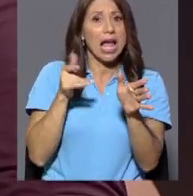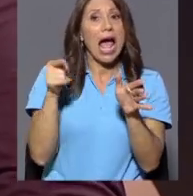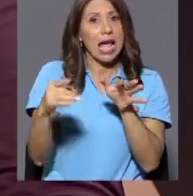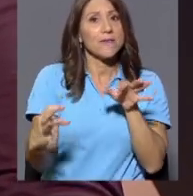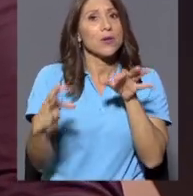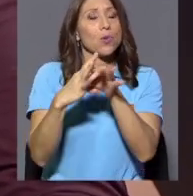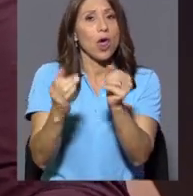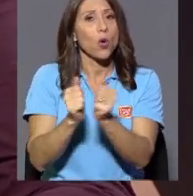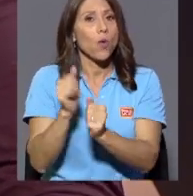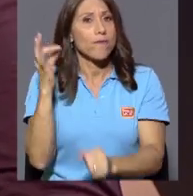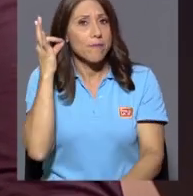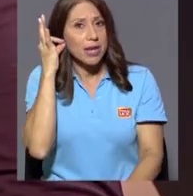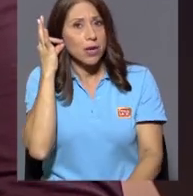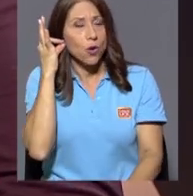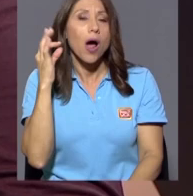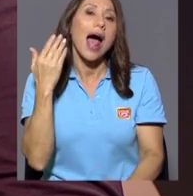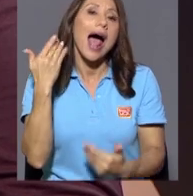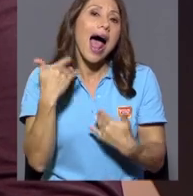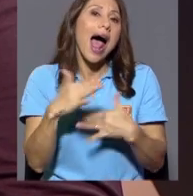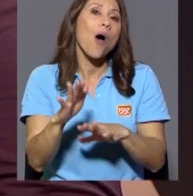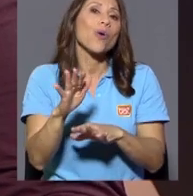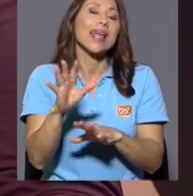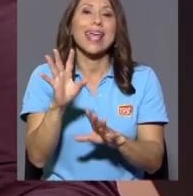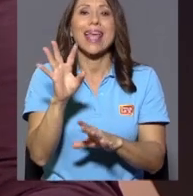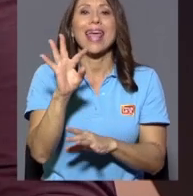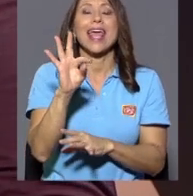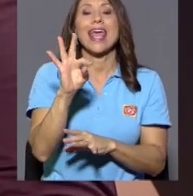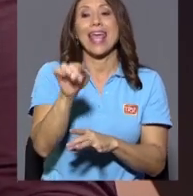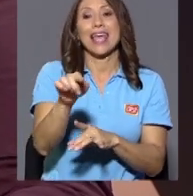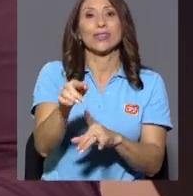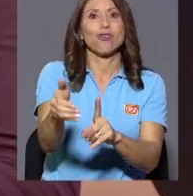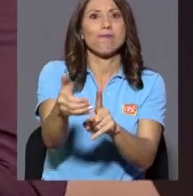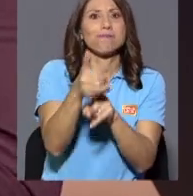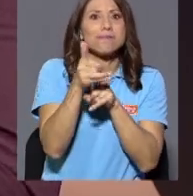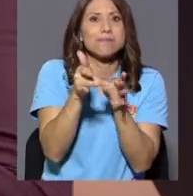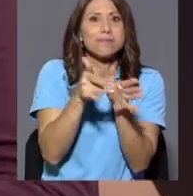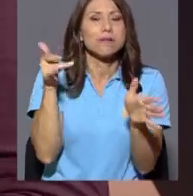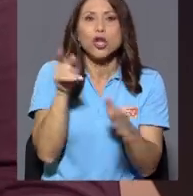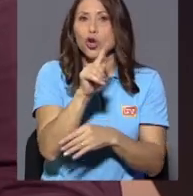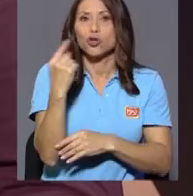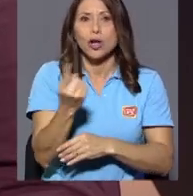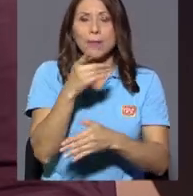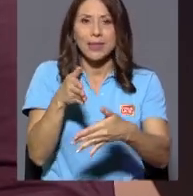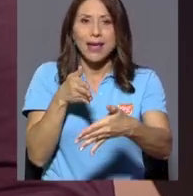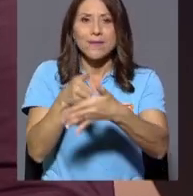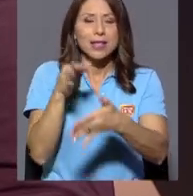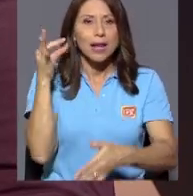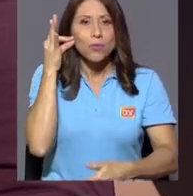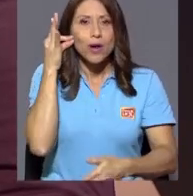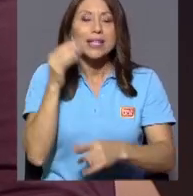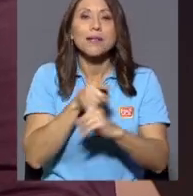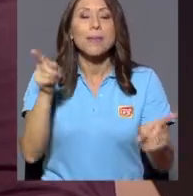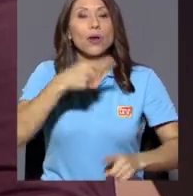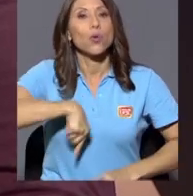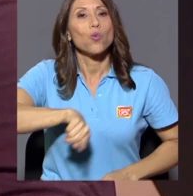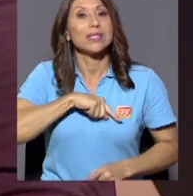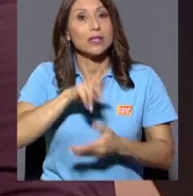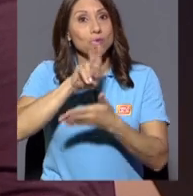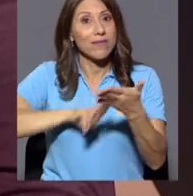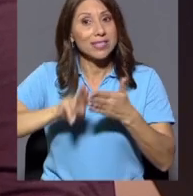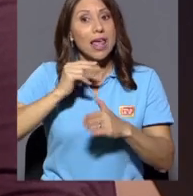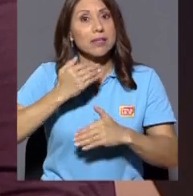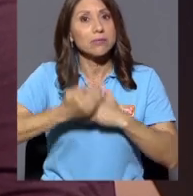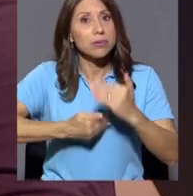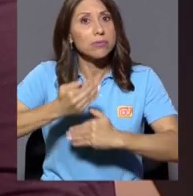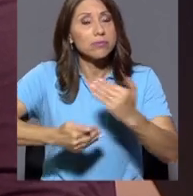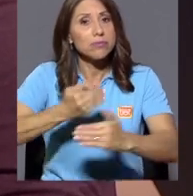trata no es solamente pensar en temas de que afecta a las mujeres pero nuestras universidades se ha podido avanzar y en estos